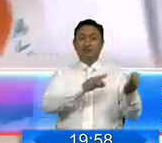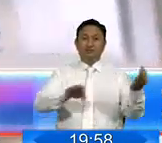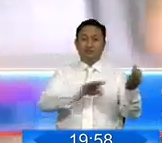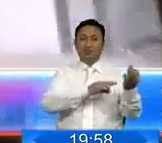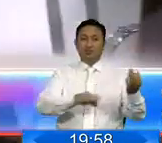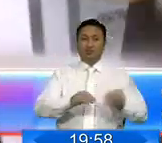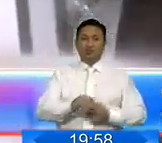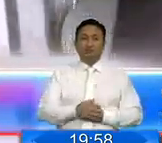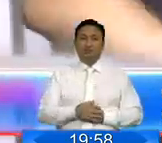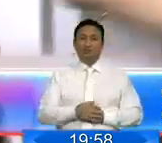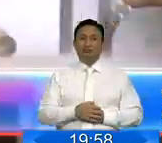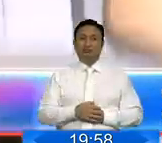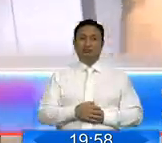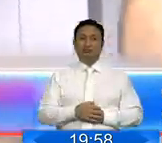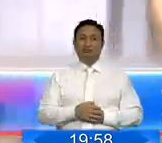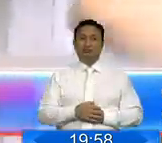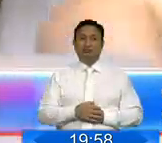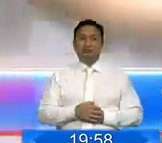presentaciones.